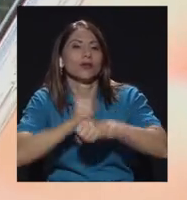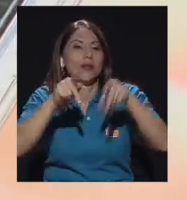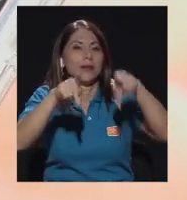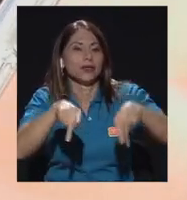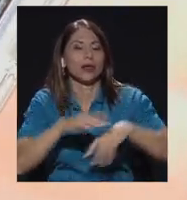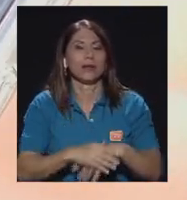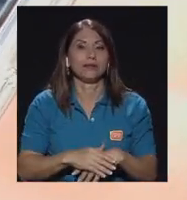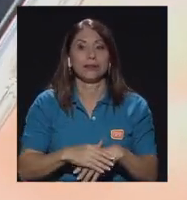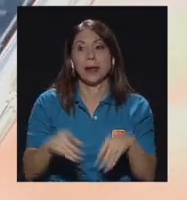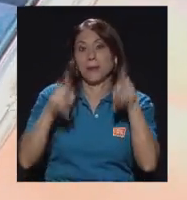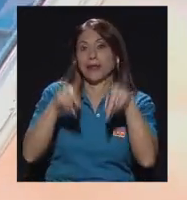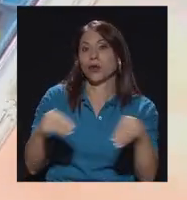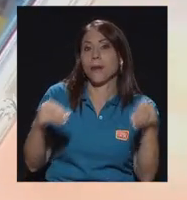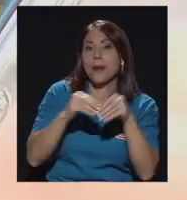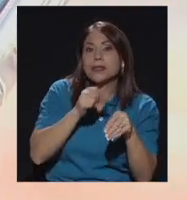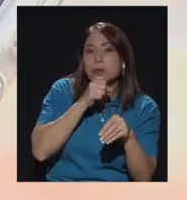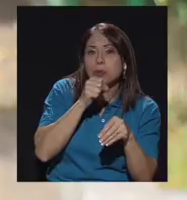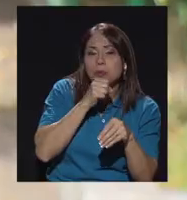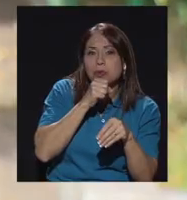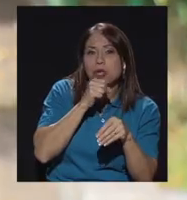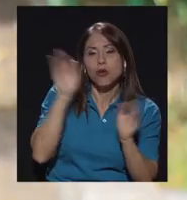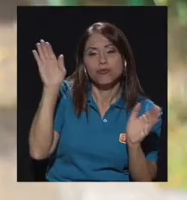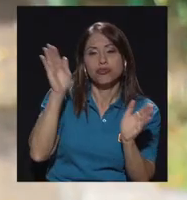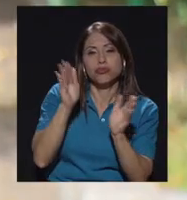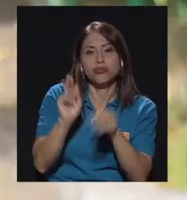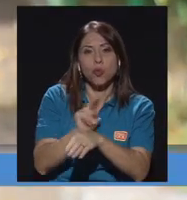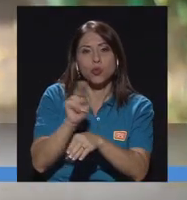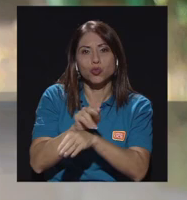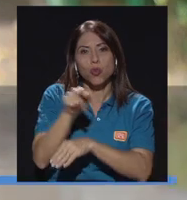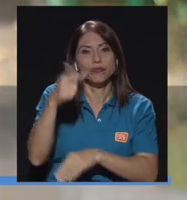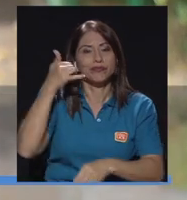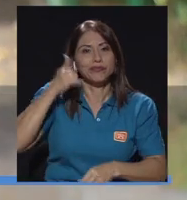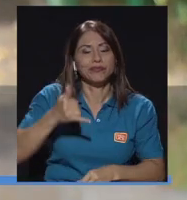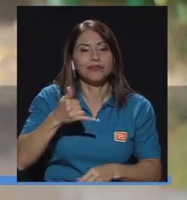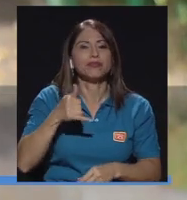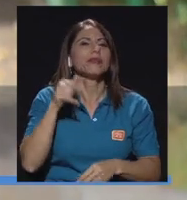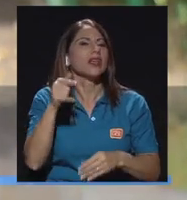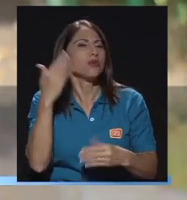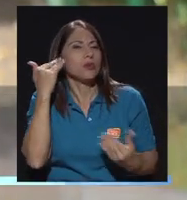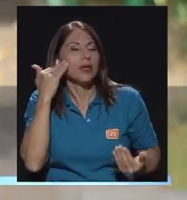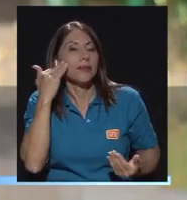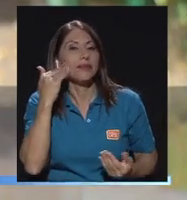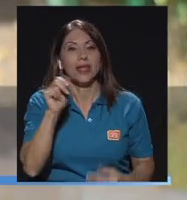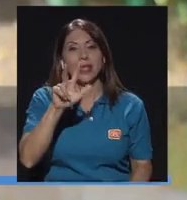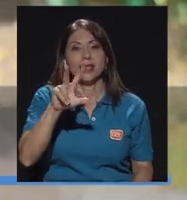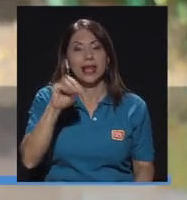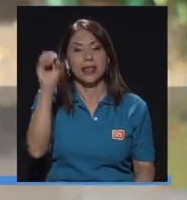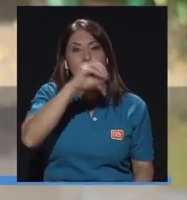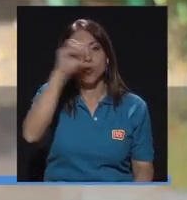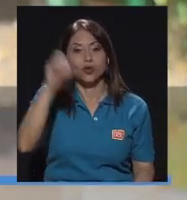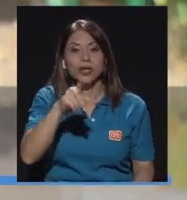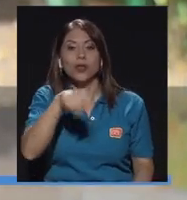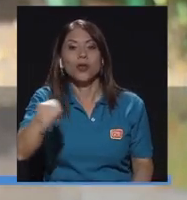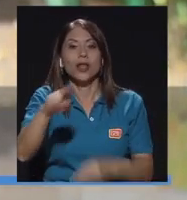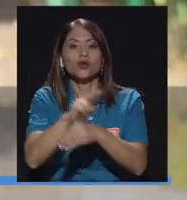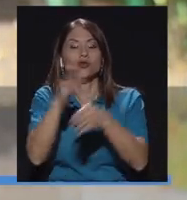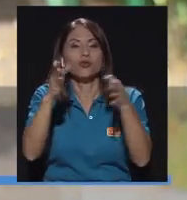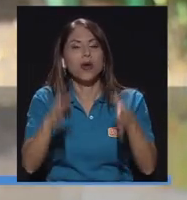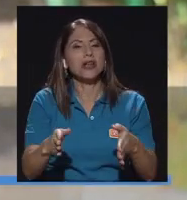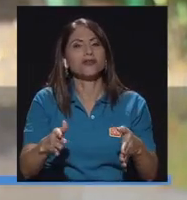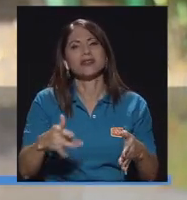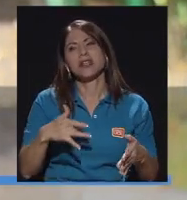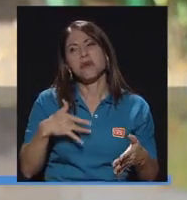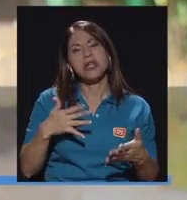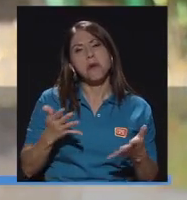edad, disminuye el uso de este dispositivo. Esto se relaciona con que el 30% de los usuarios se encuentran como desalentados